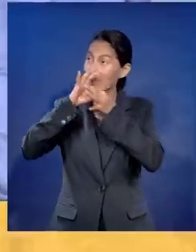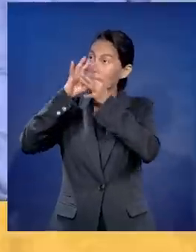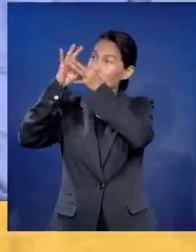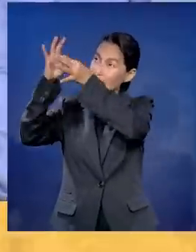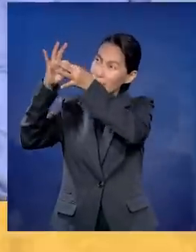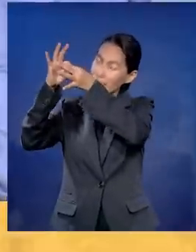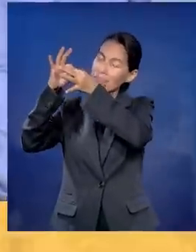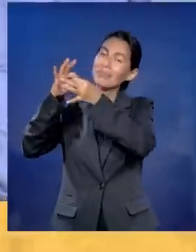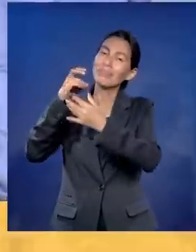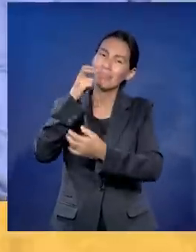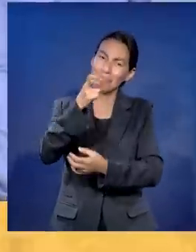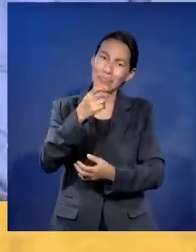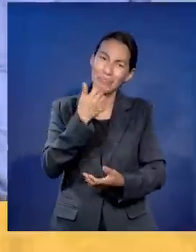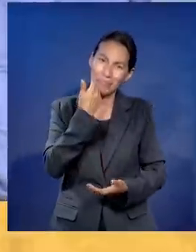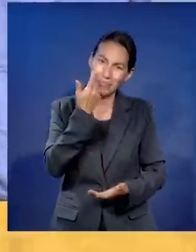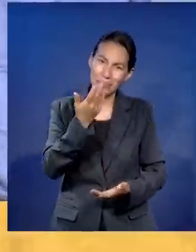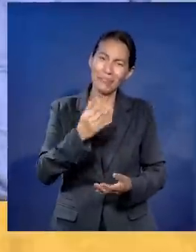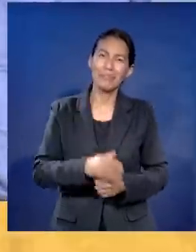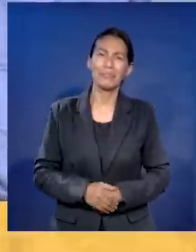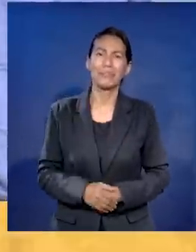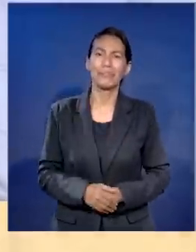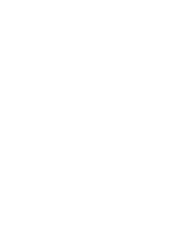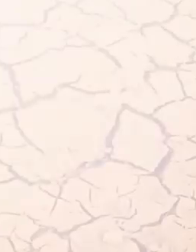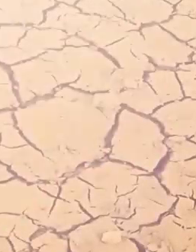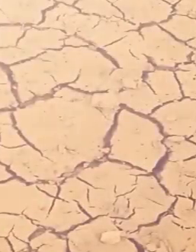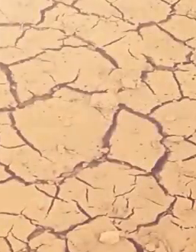que tengas una mente espiritual